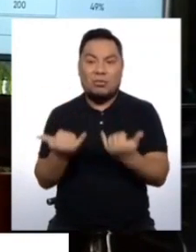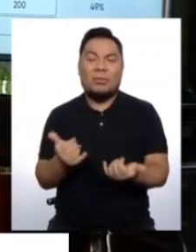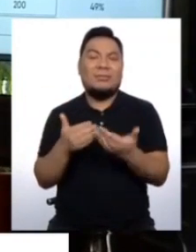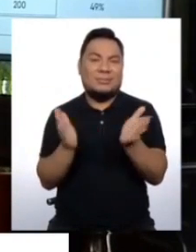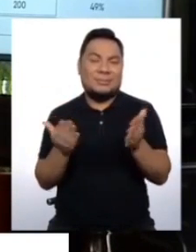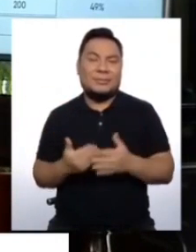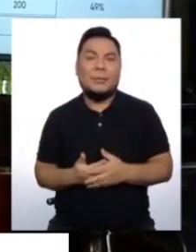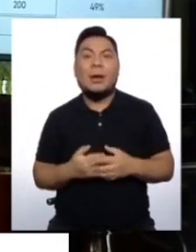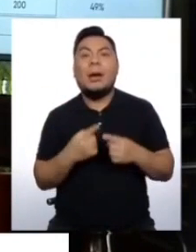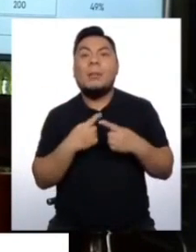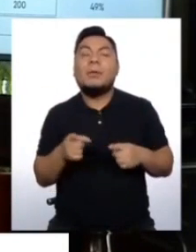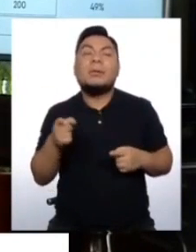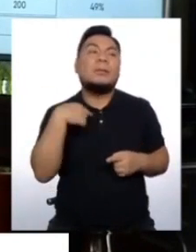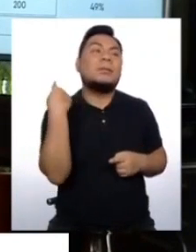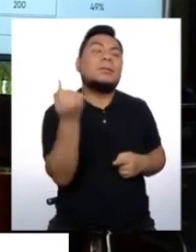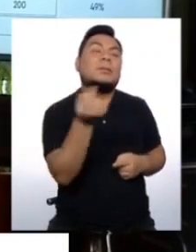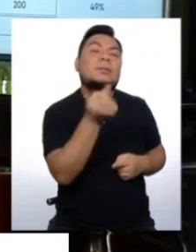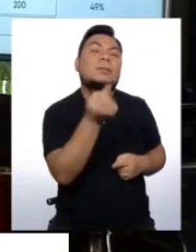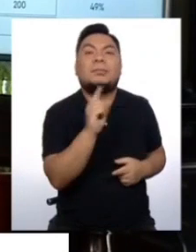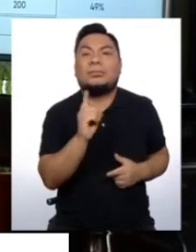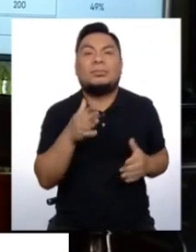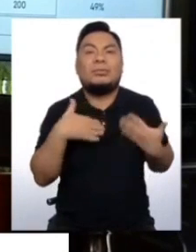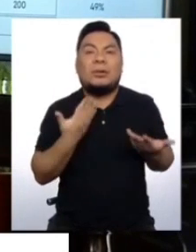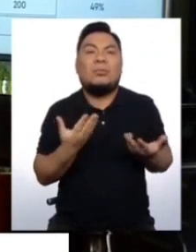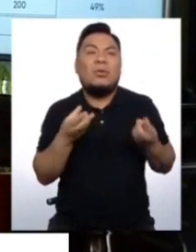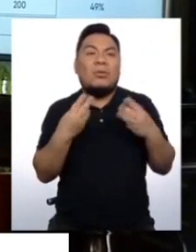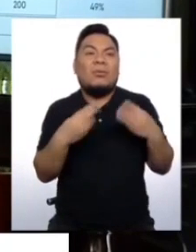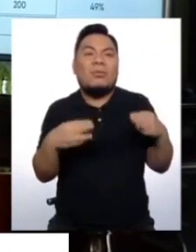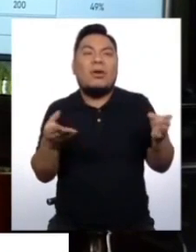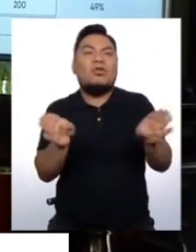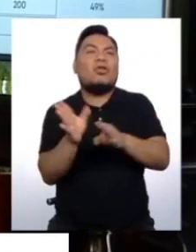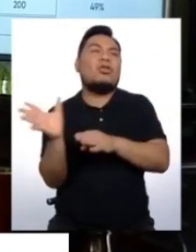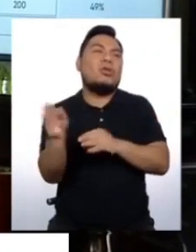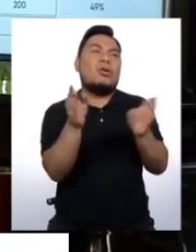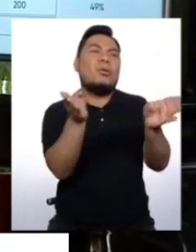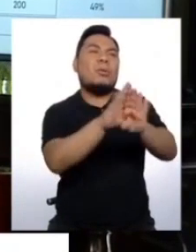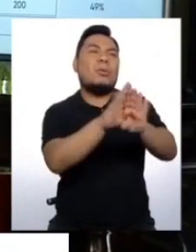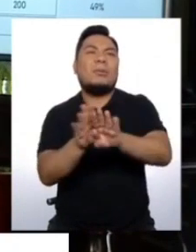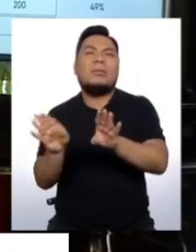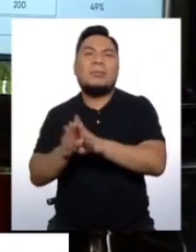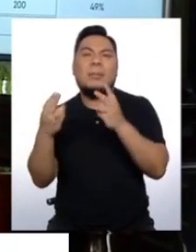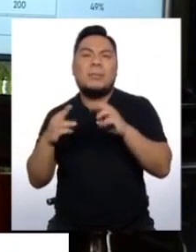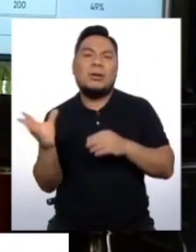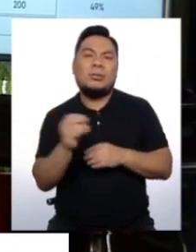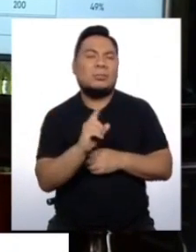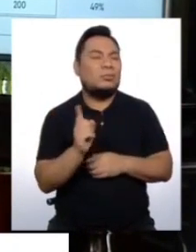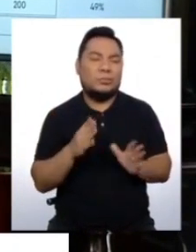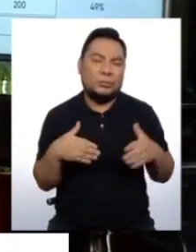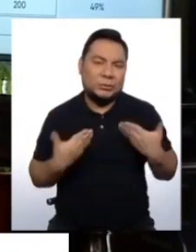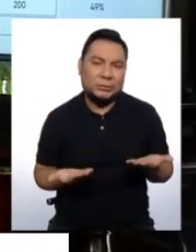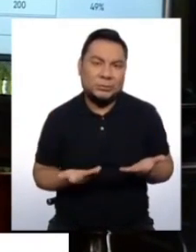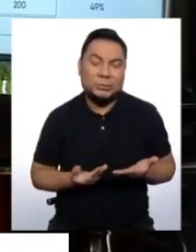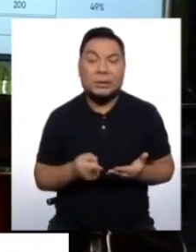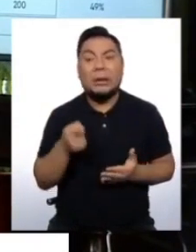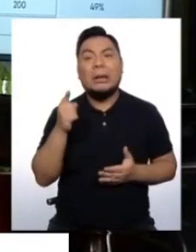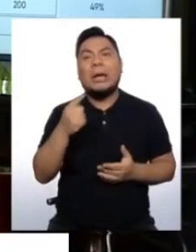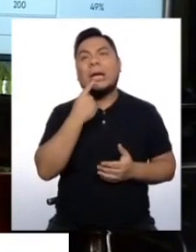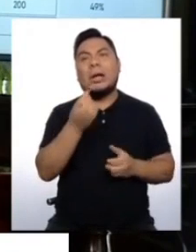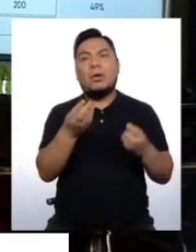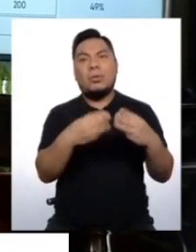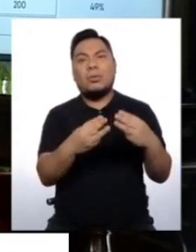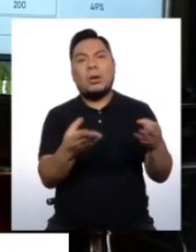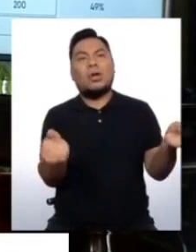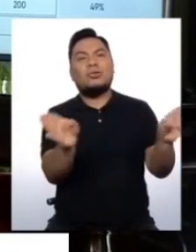podemos funcionar como sociedad sin mercados. Decir, porque los mercados son foco de contagio,